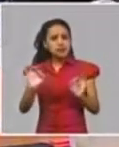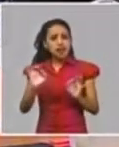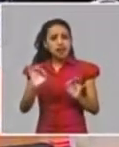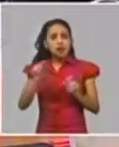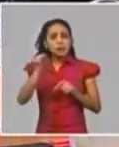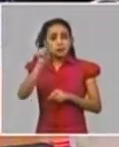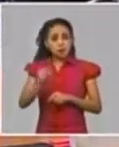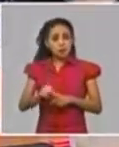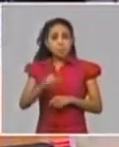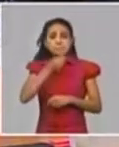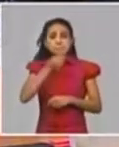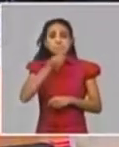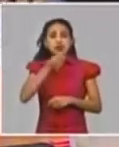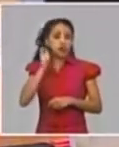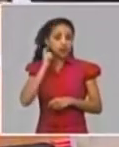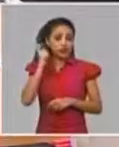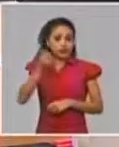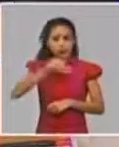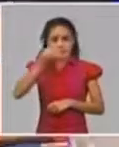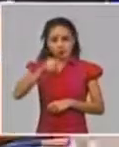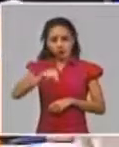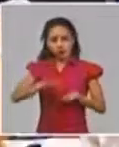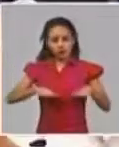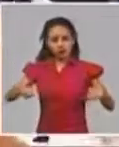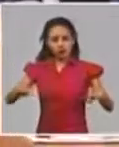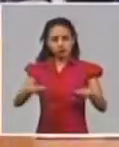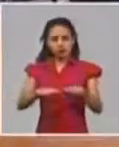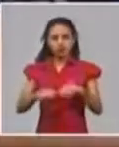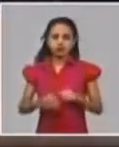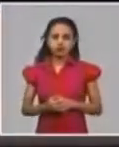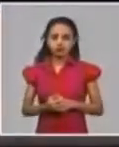periodista Milenis Torres para esta mesa redonda.